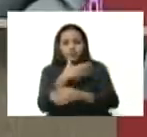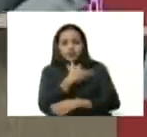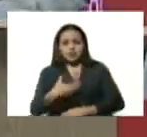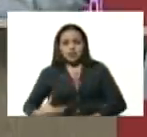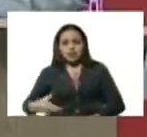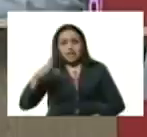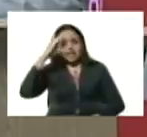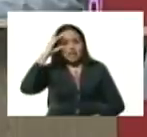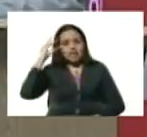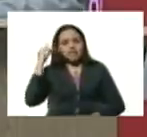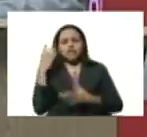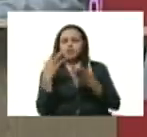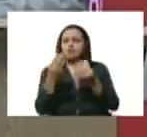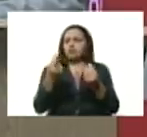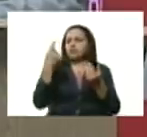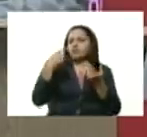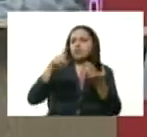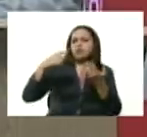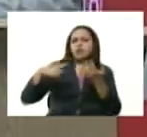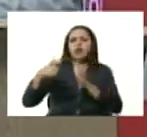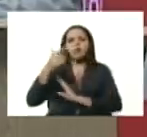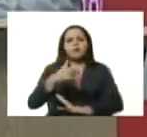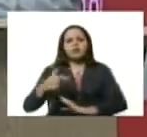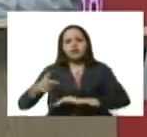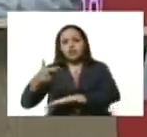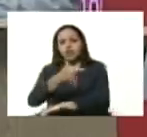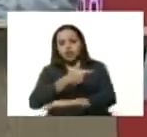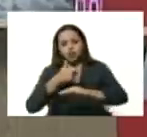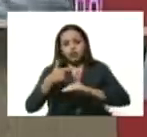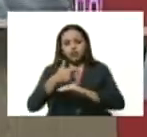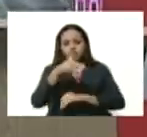y de muchos otros altos funcionarios